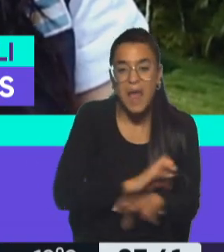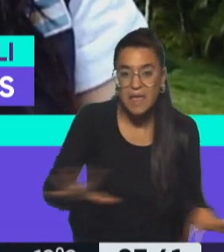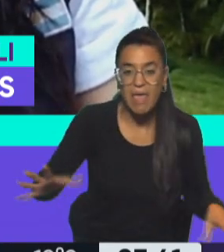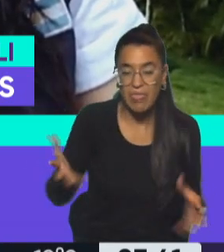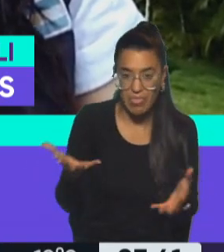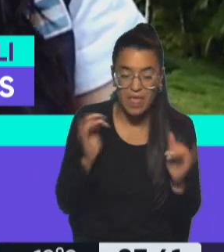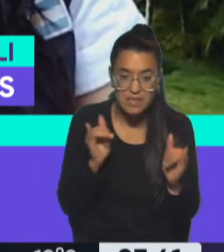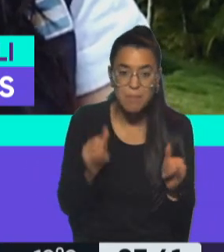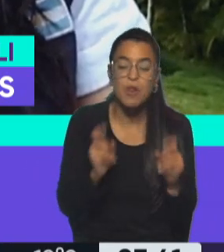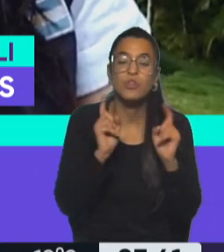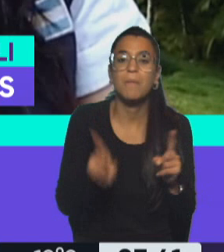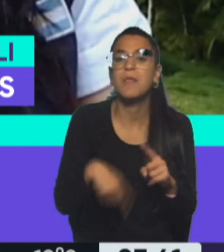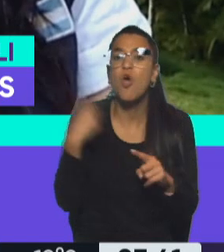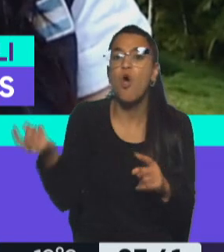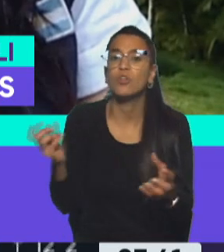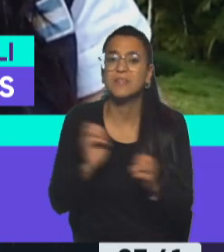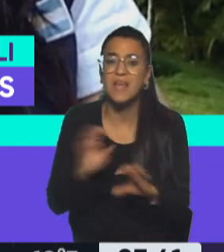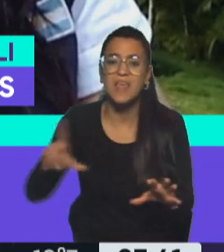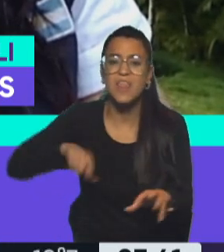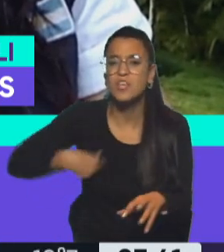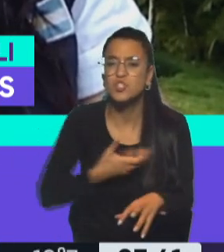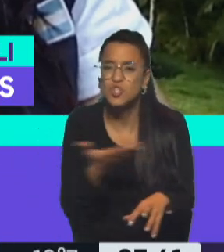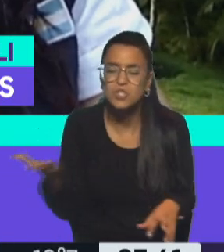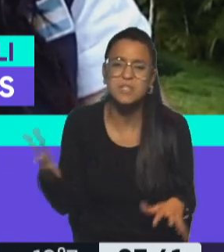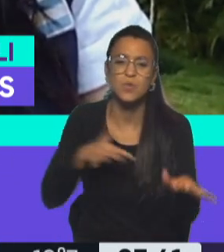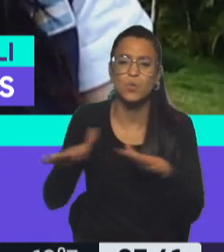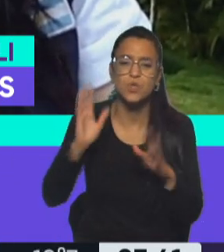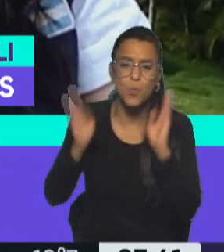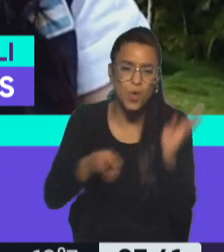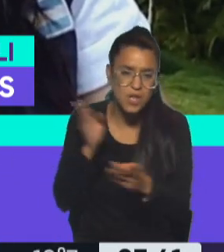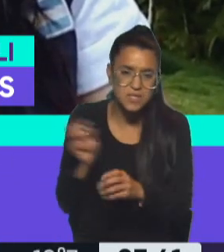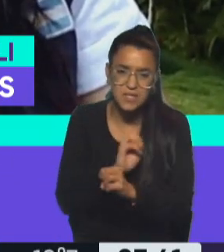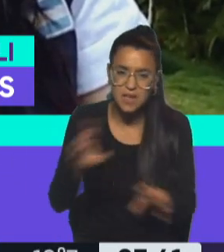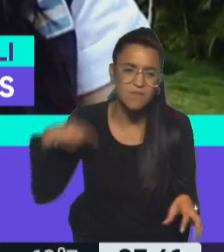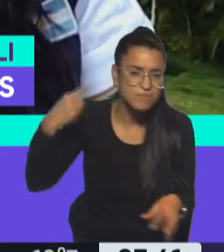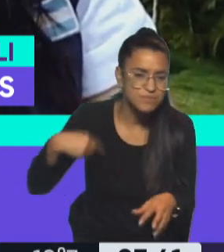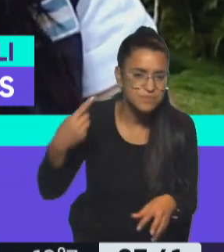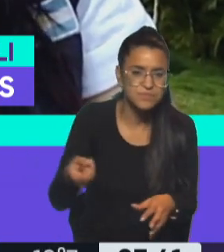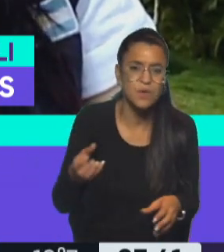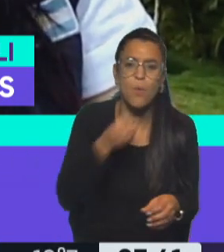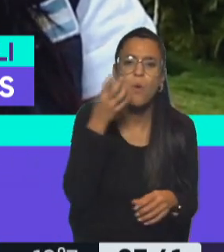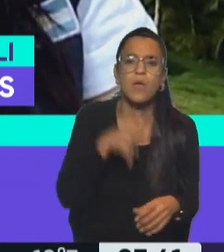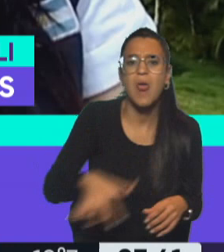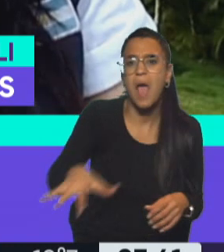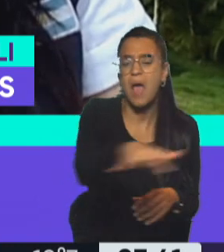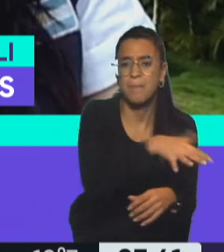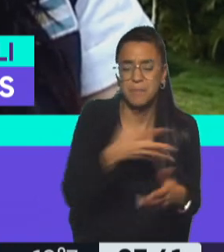humanitaria era la otra tragedia, que era la social, y una situación de violencia extrema permanente en cualquier ámbito y en cualquier